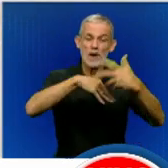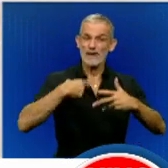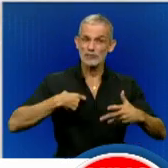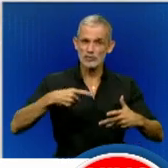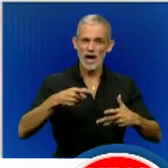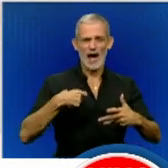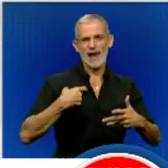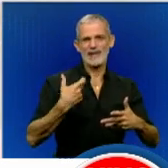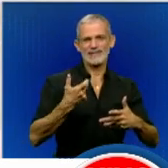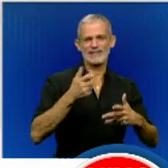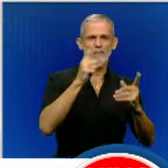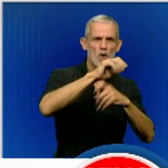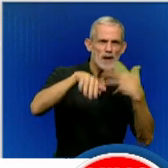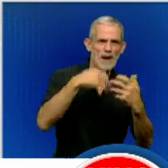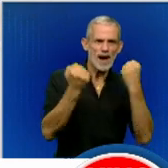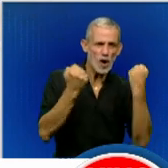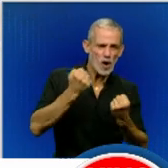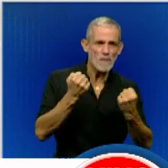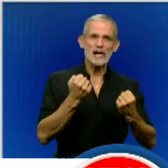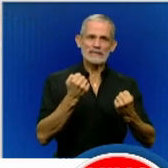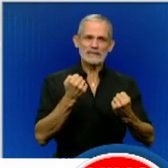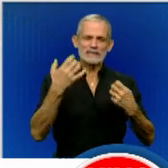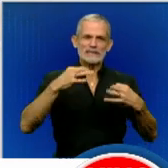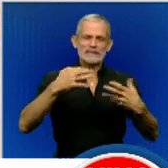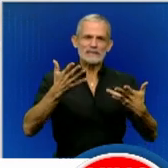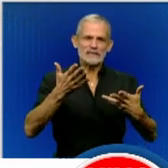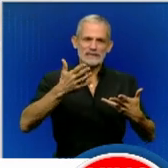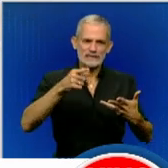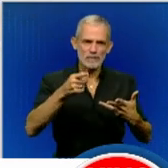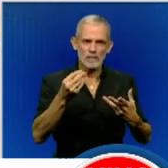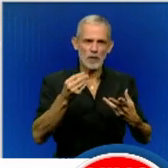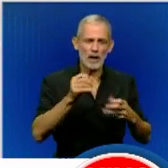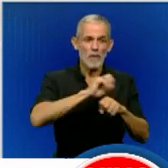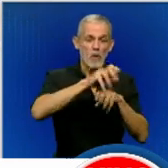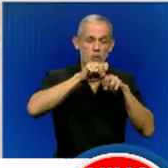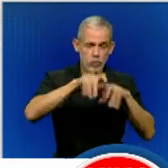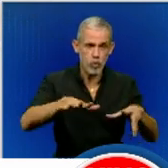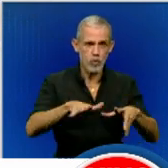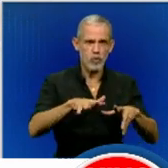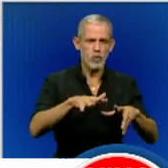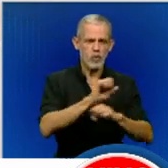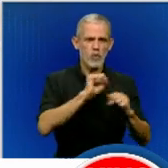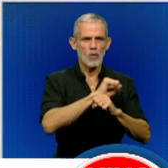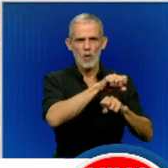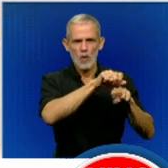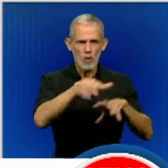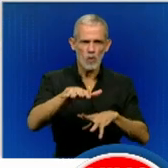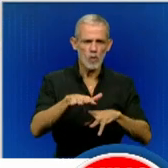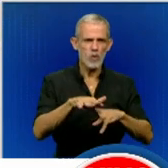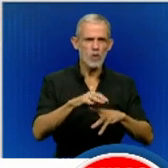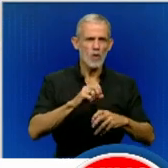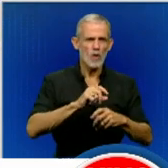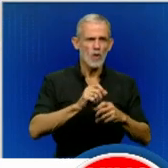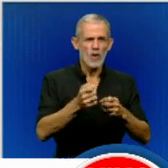atravesando creo que es necesario ante la interrupción de la la reducción de la pandemia y el incremento de los casos